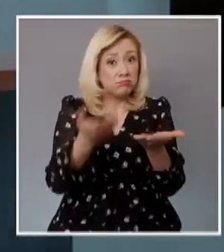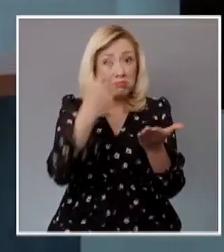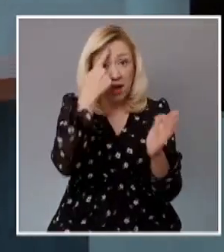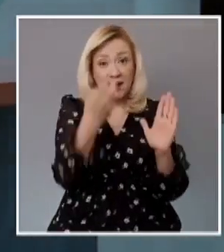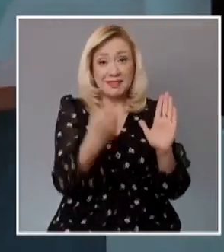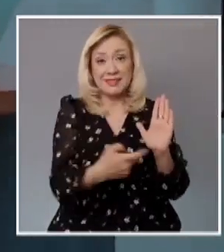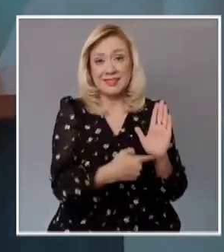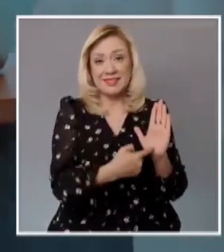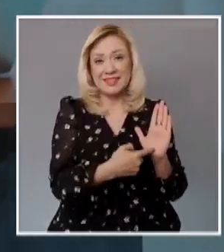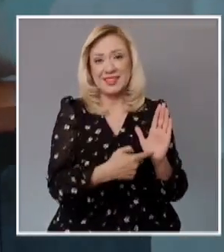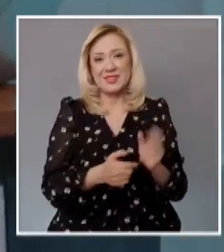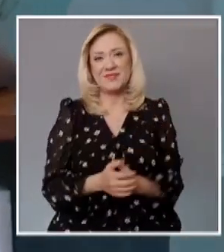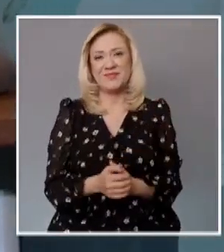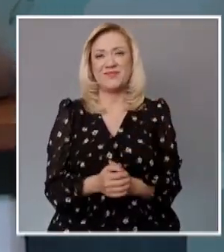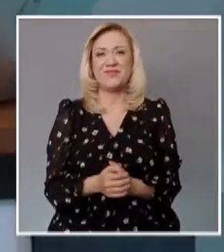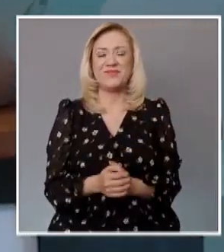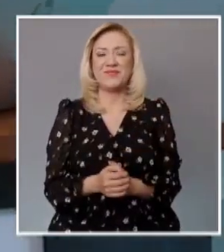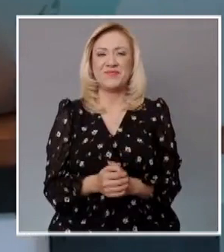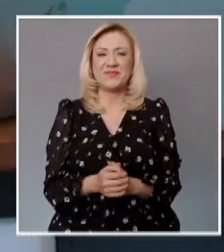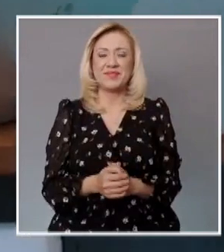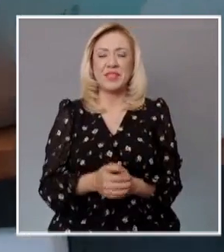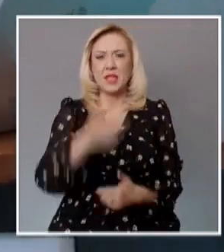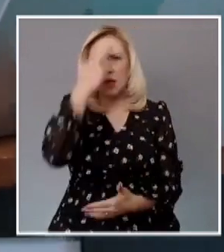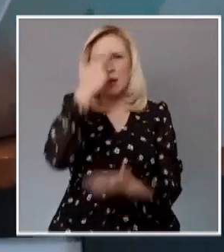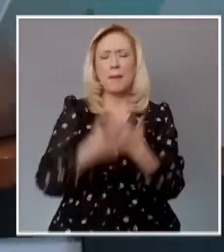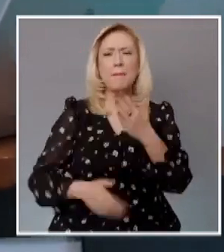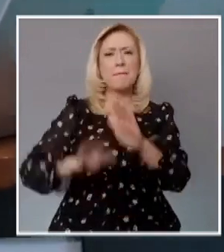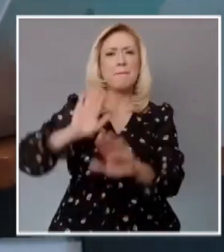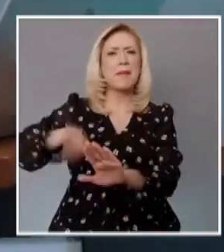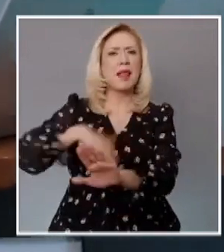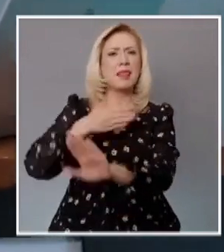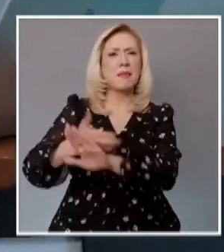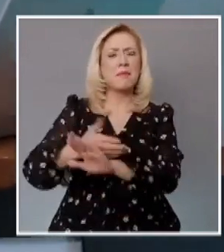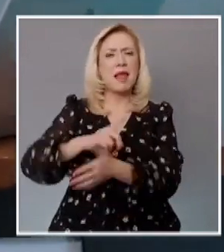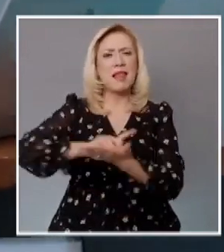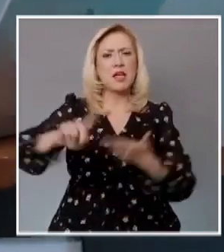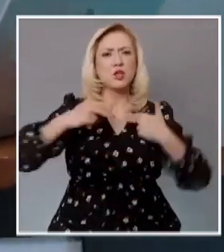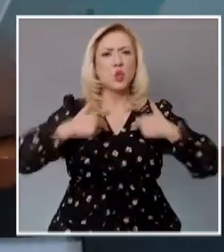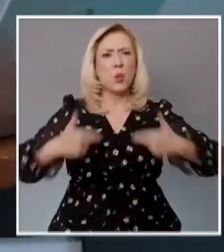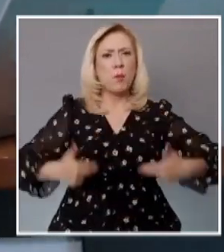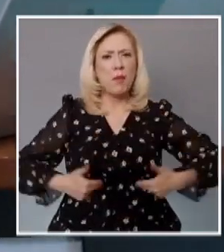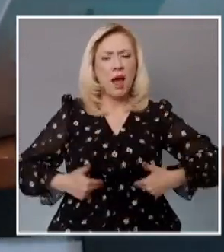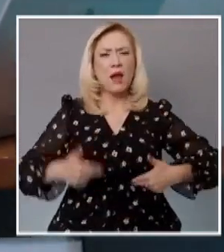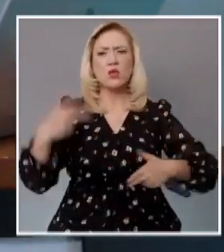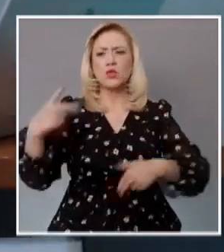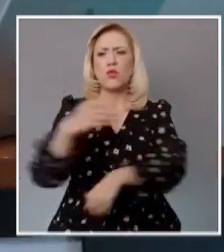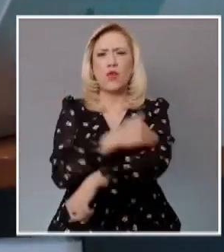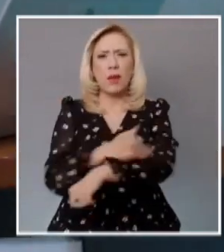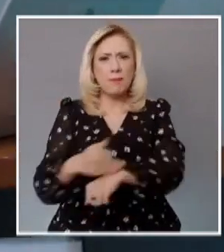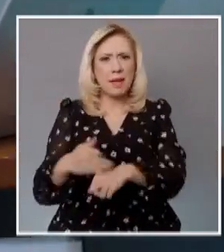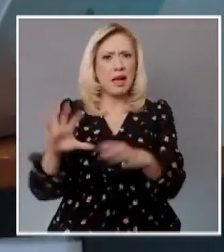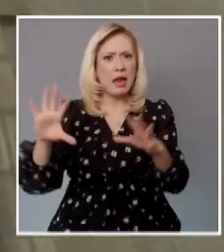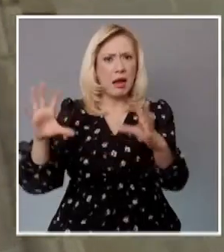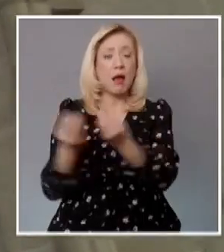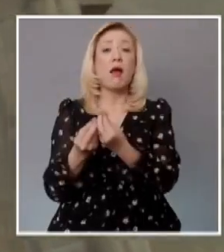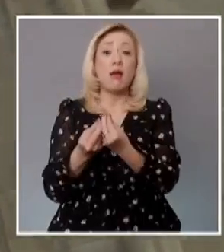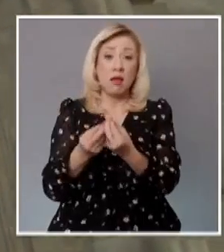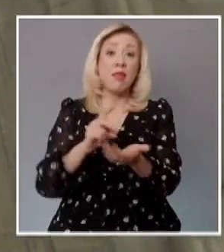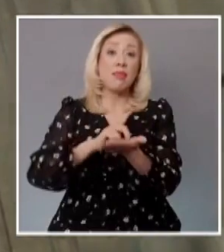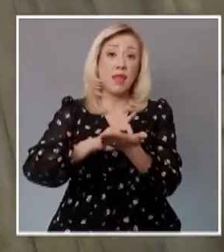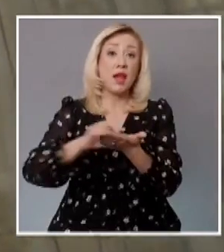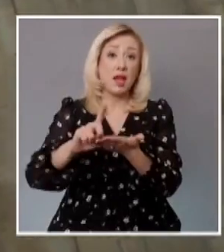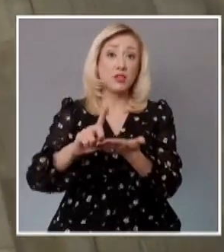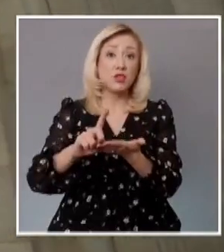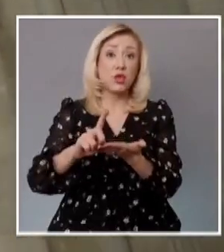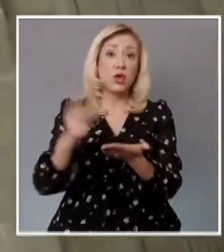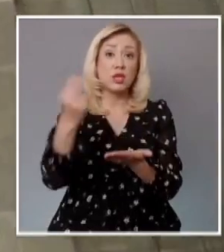Las víctimas de una violación a derechos humanos y sus familiares son titulares del derecho a la verdad, el cual es parte